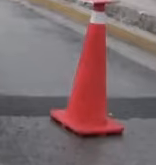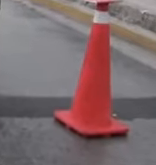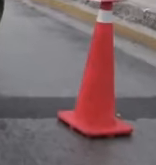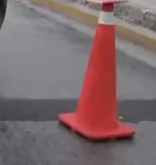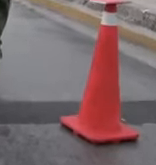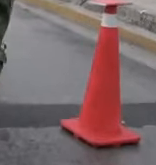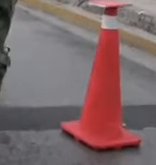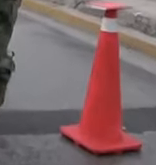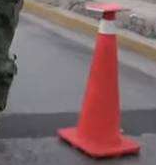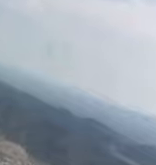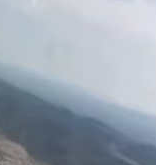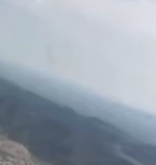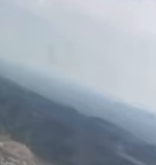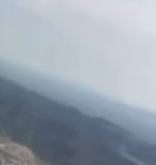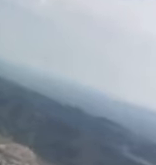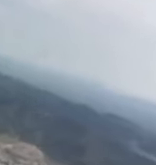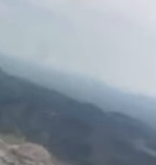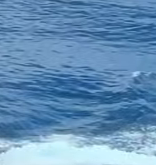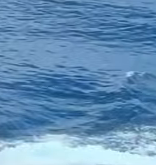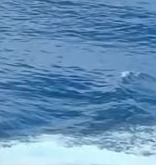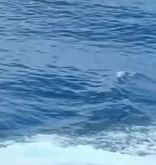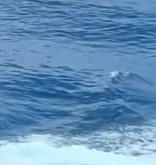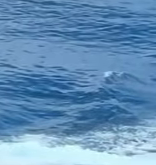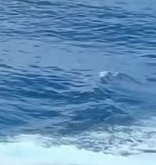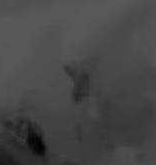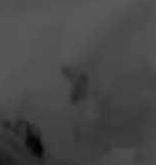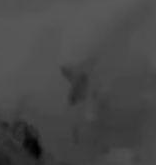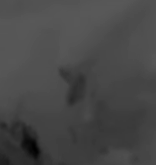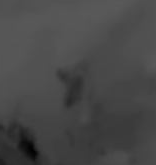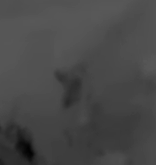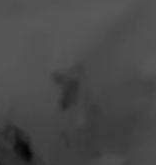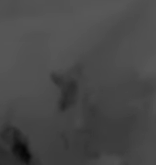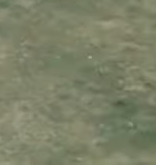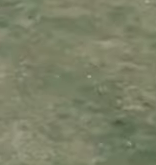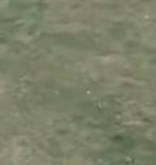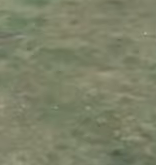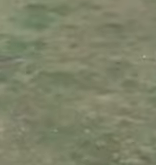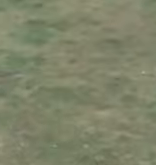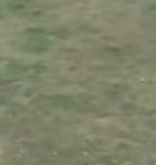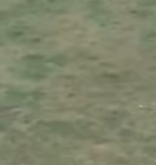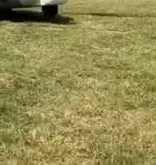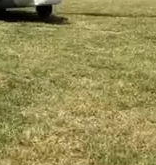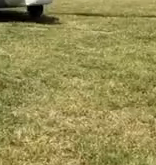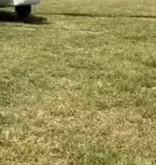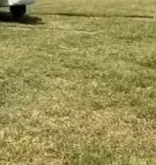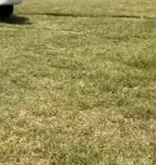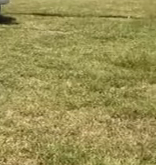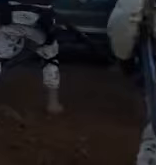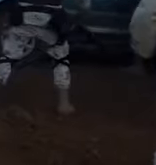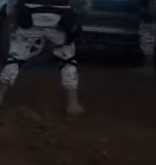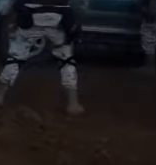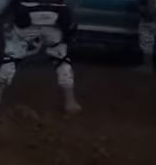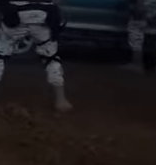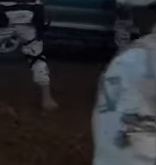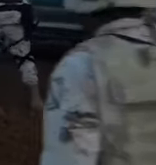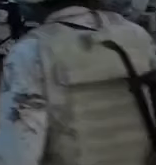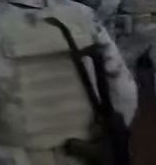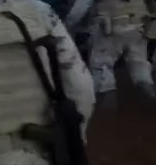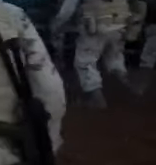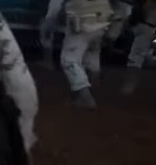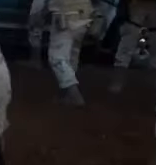sistemas de intercepción terrestre, aérea y marítima, el uso de inteligencia ha sido prioritario para lograr el aseguramiento